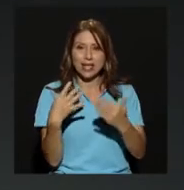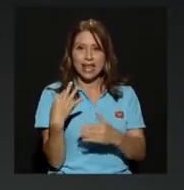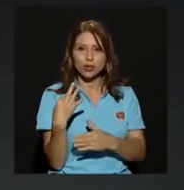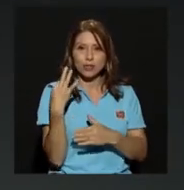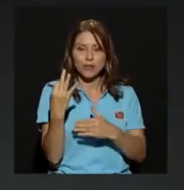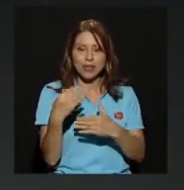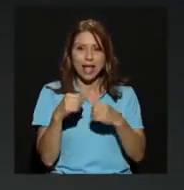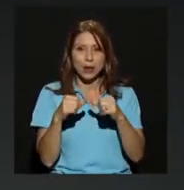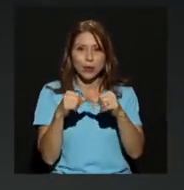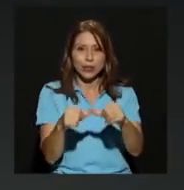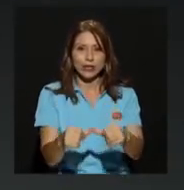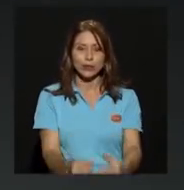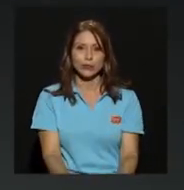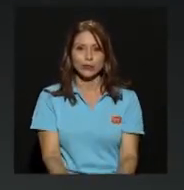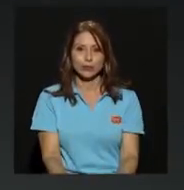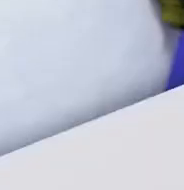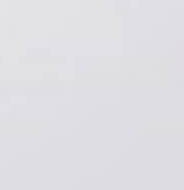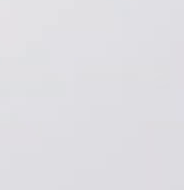hacerlo. Regresamos.